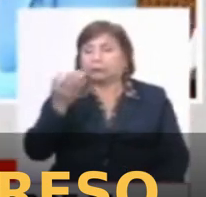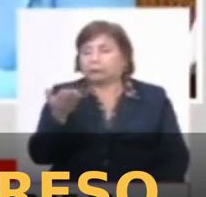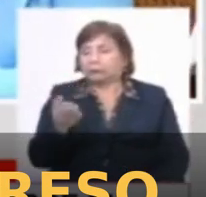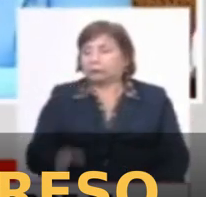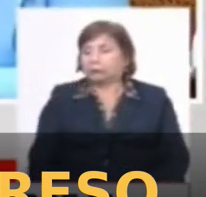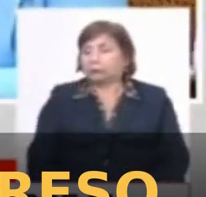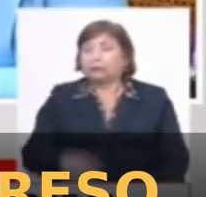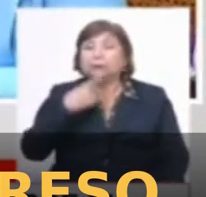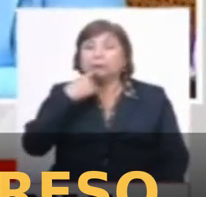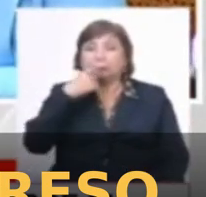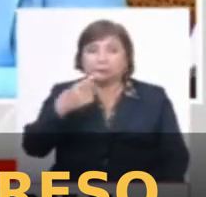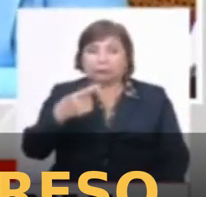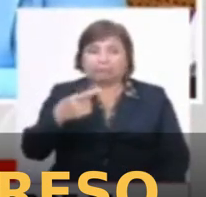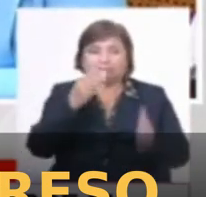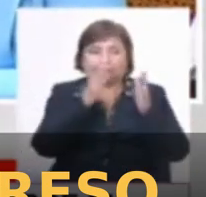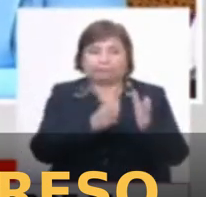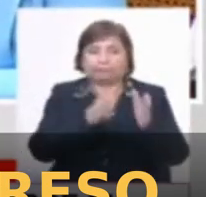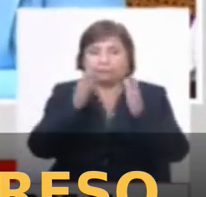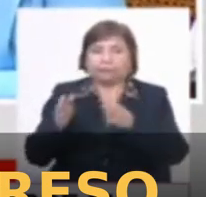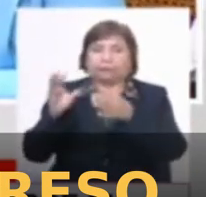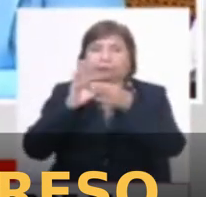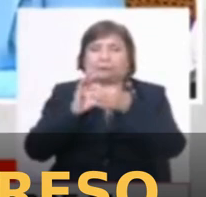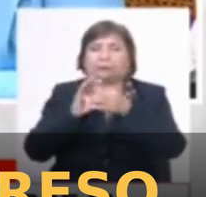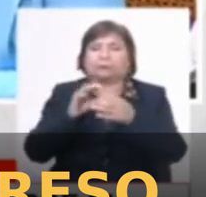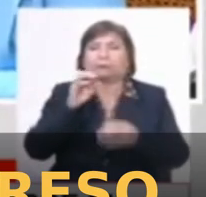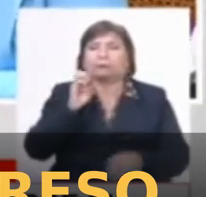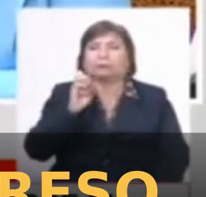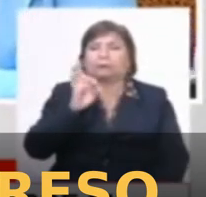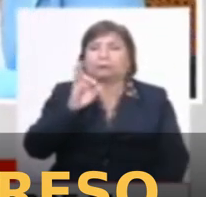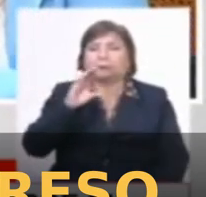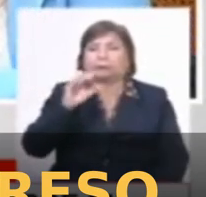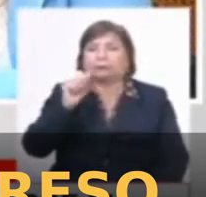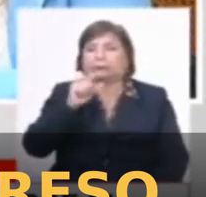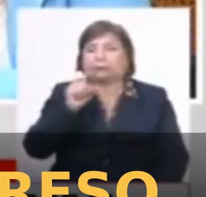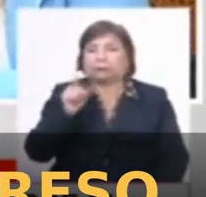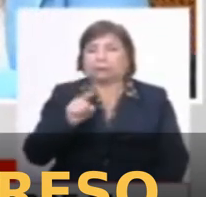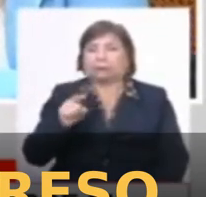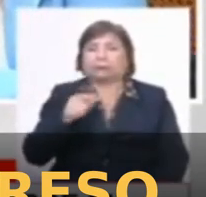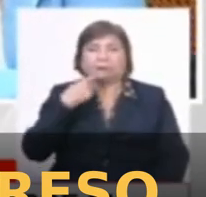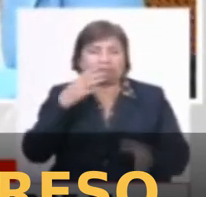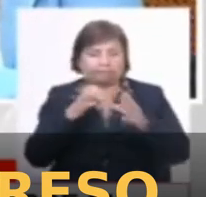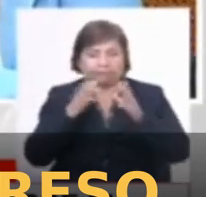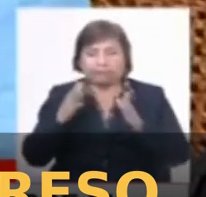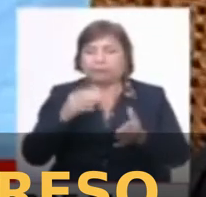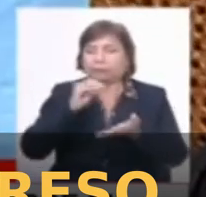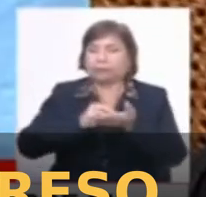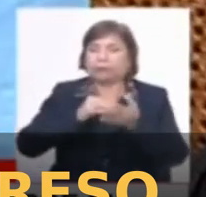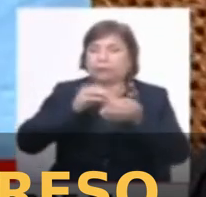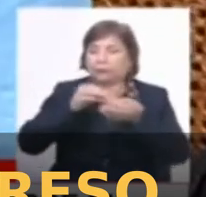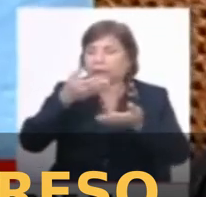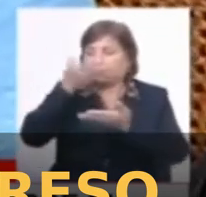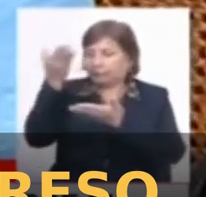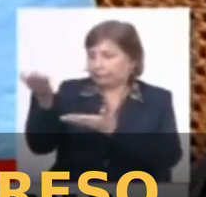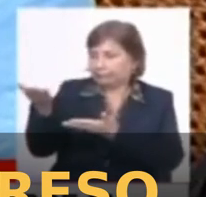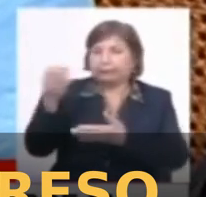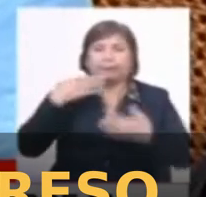He indicado que estoy en un proceso de colaboración eficaz, señor congresista. Y para más detalle le paso con mi abogado